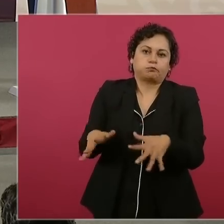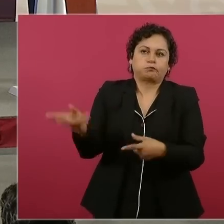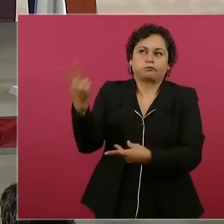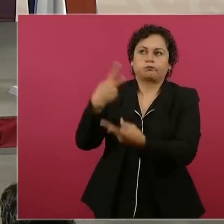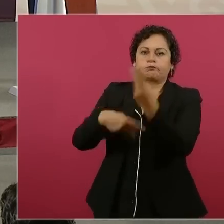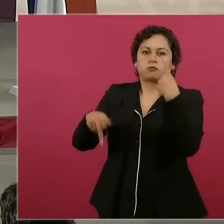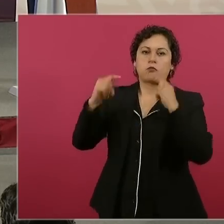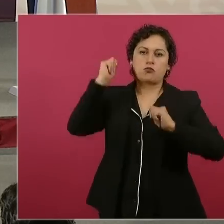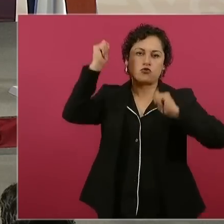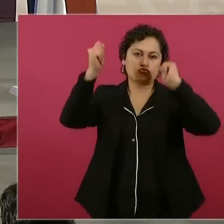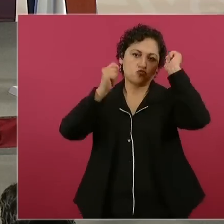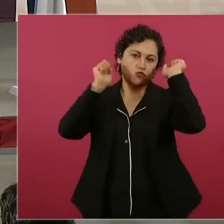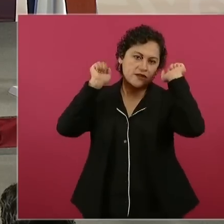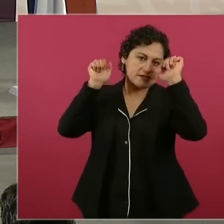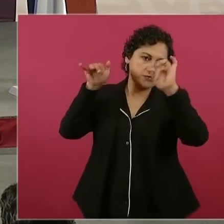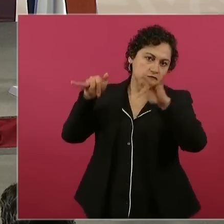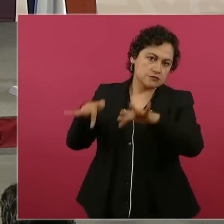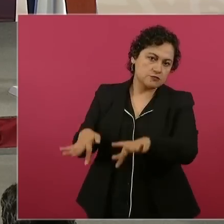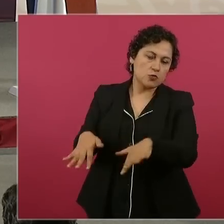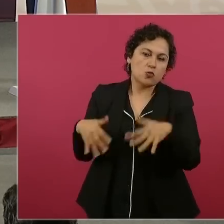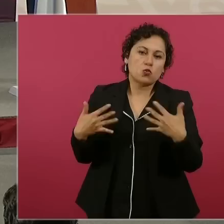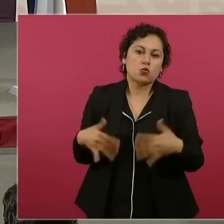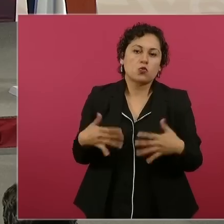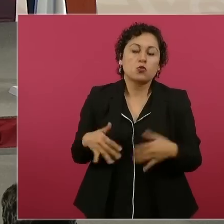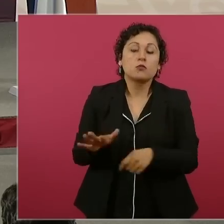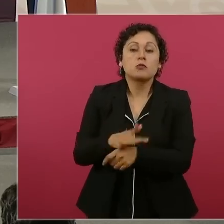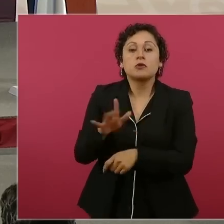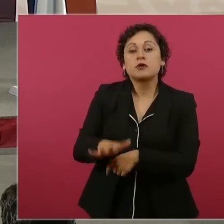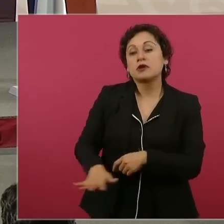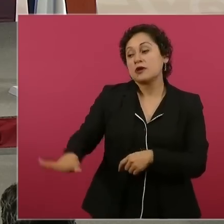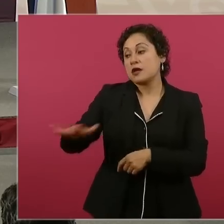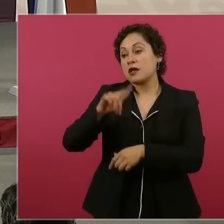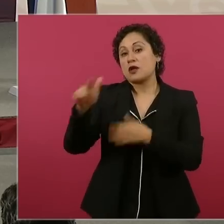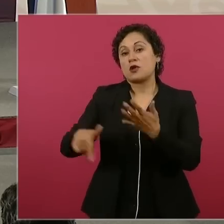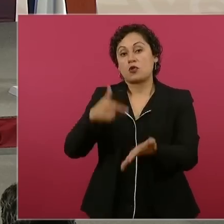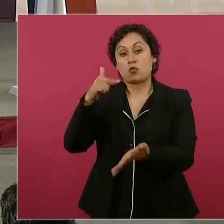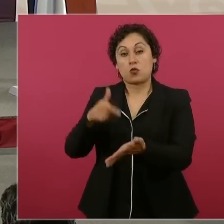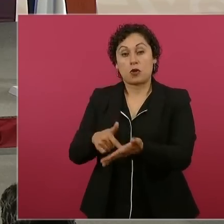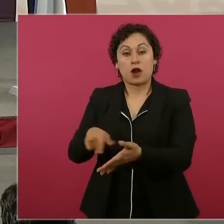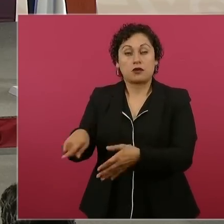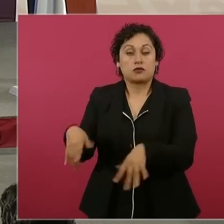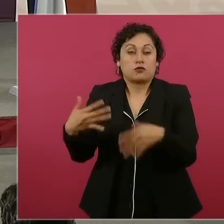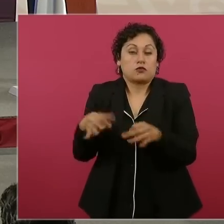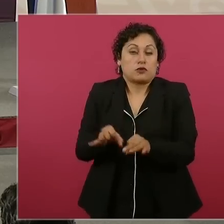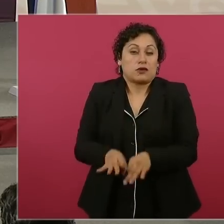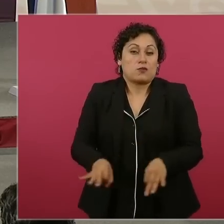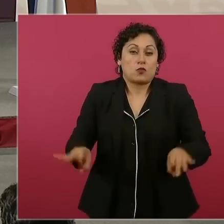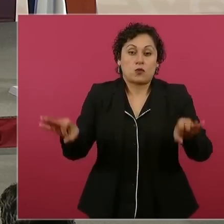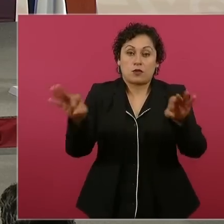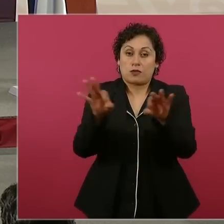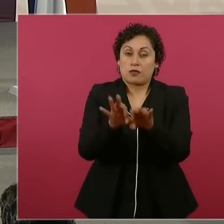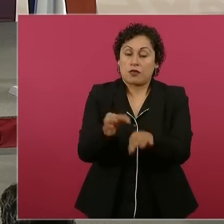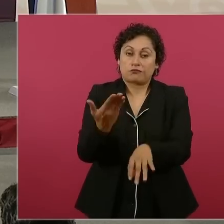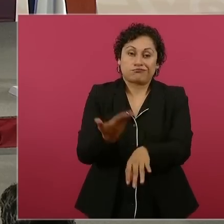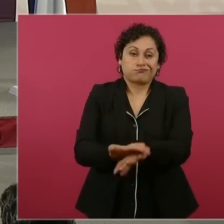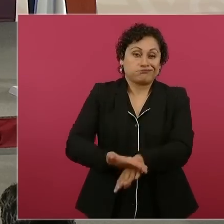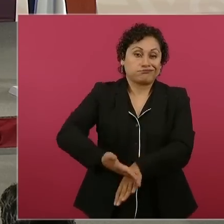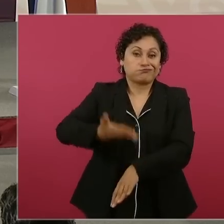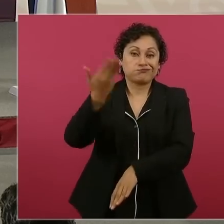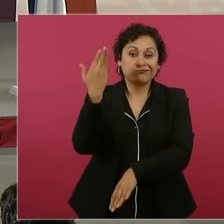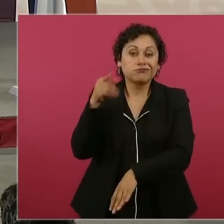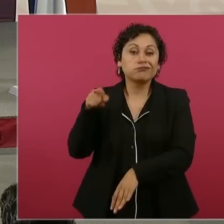Es de las regiones más importantes en lo cultural,